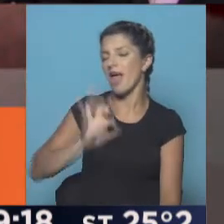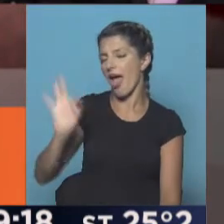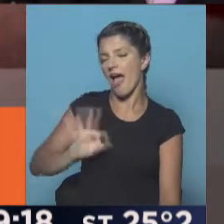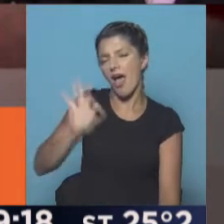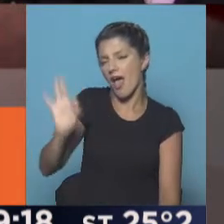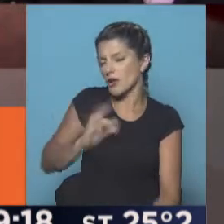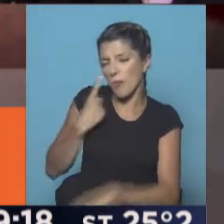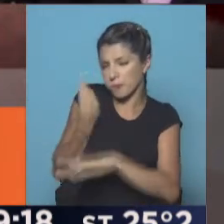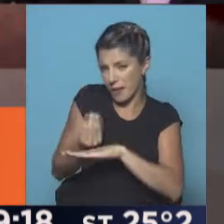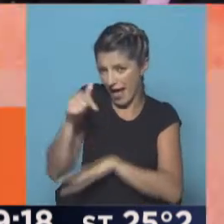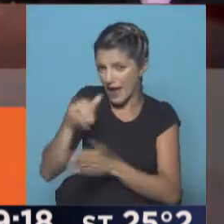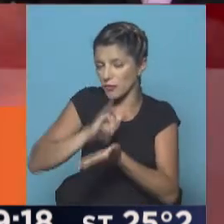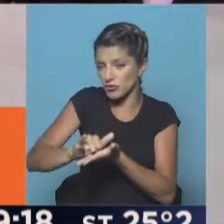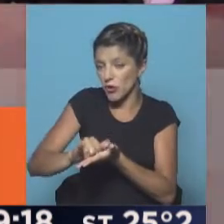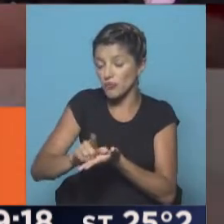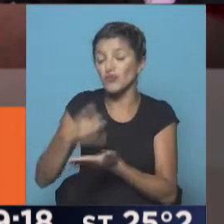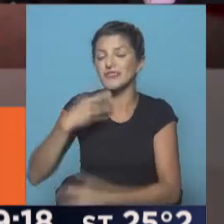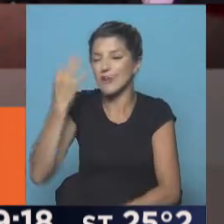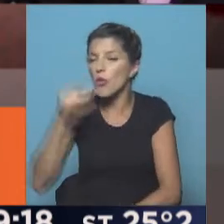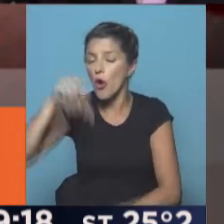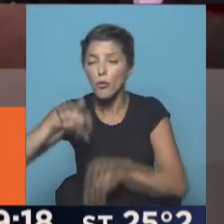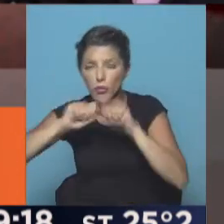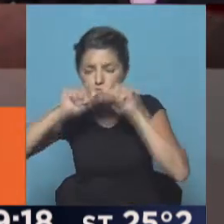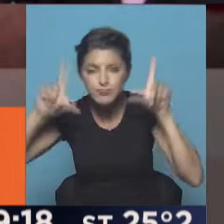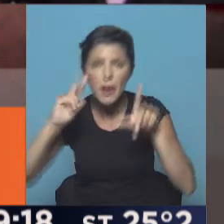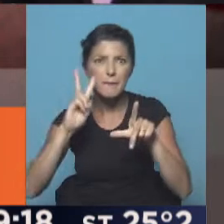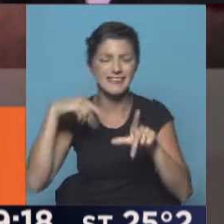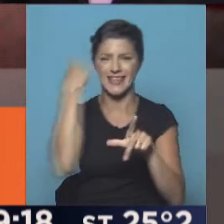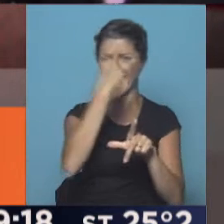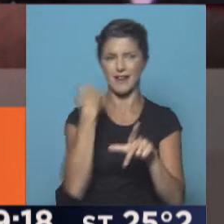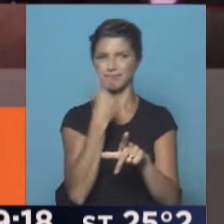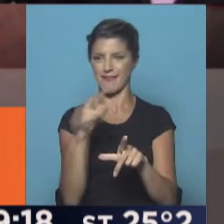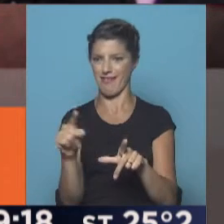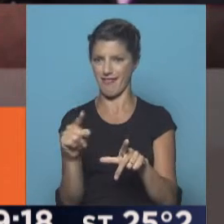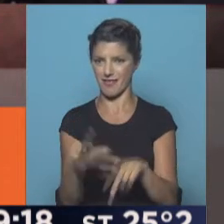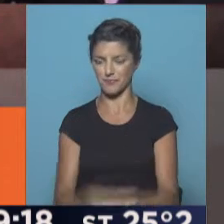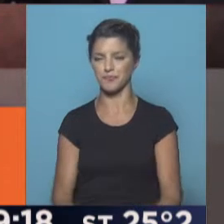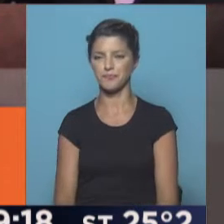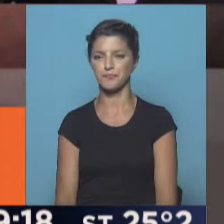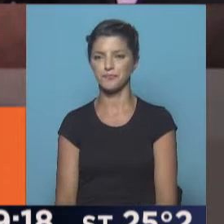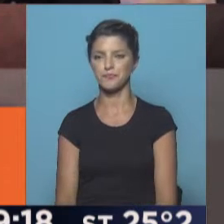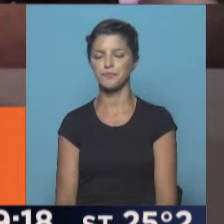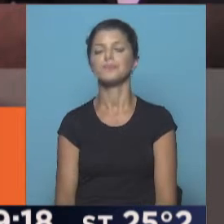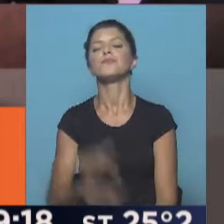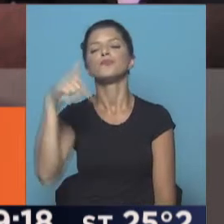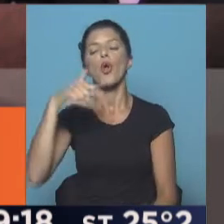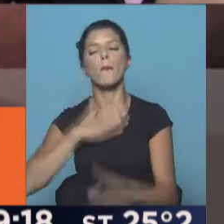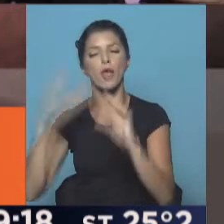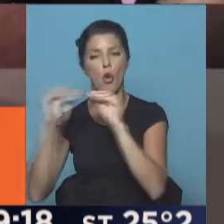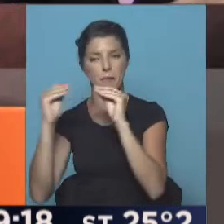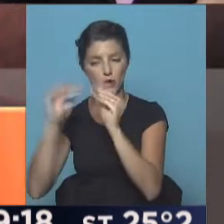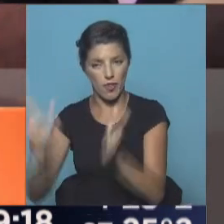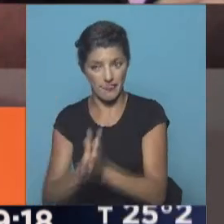imagino que hoy habrás amanecido y habrás visto caras que no son las habituales. Mira, hoy lo hablábamos con un colega del diario, con Iván